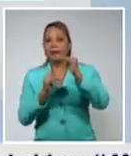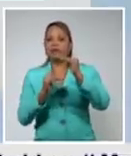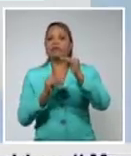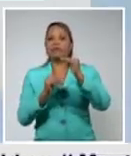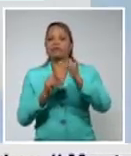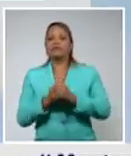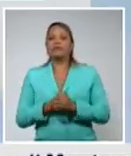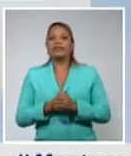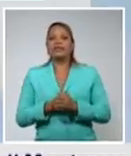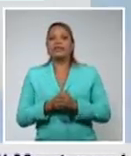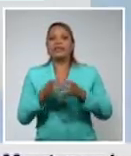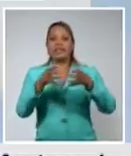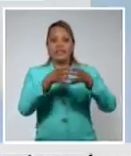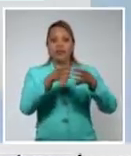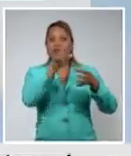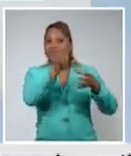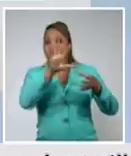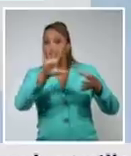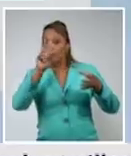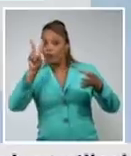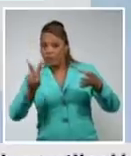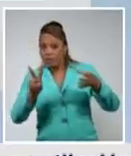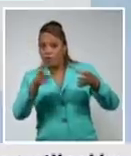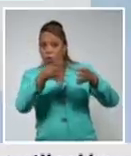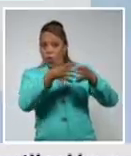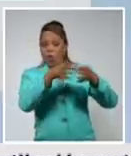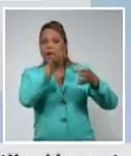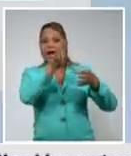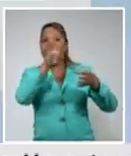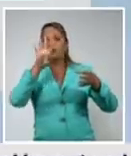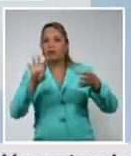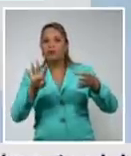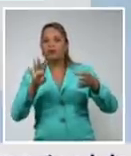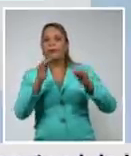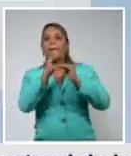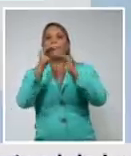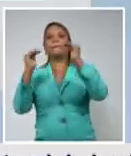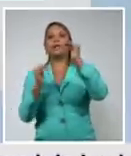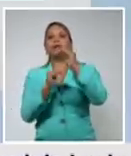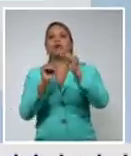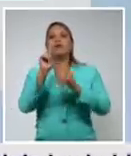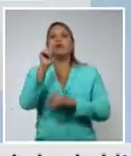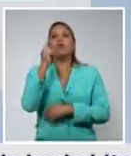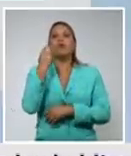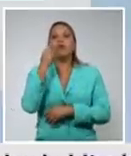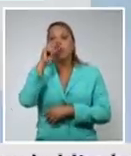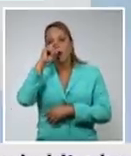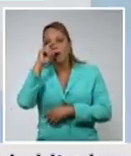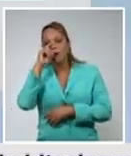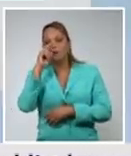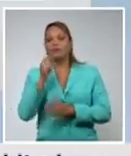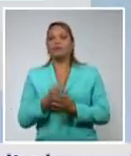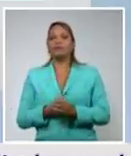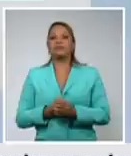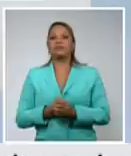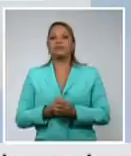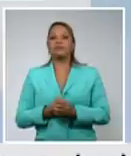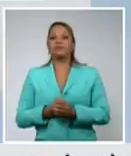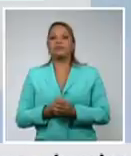esos 152, 14 menores de 1 año, 14